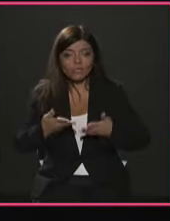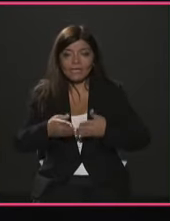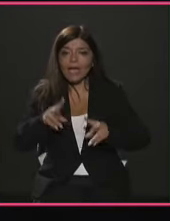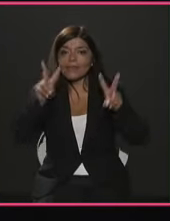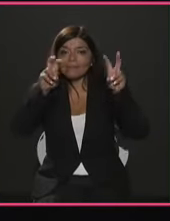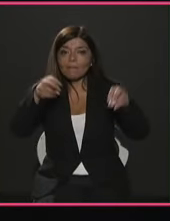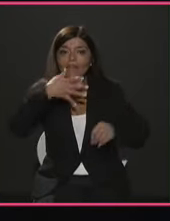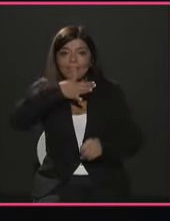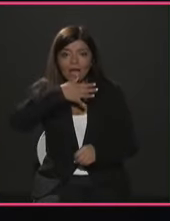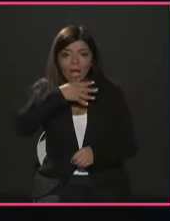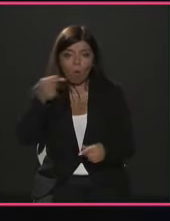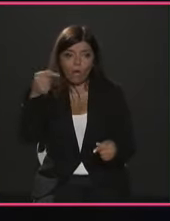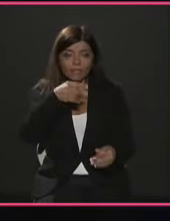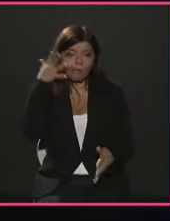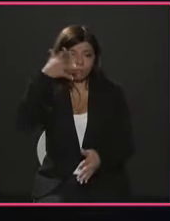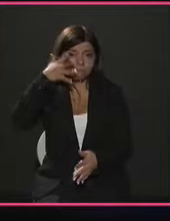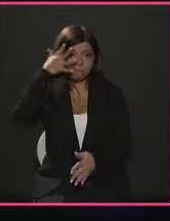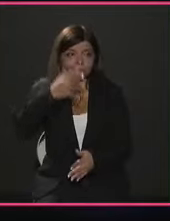agua